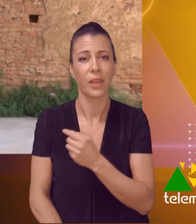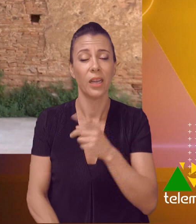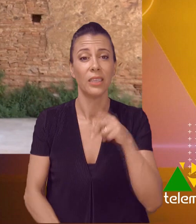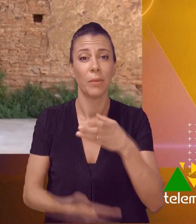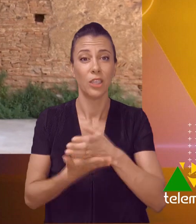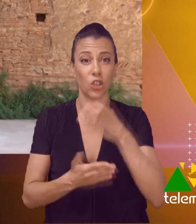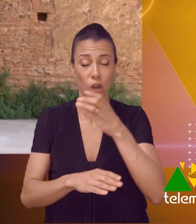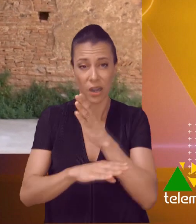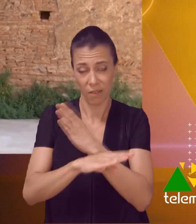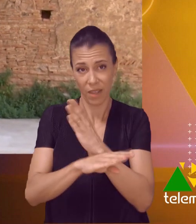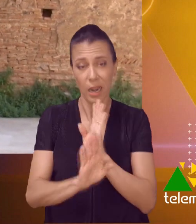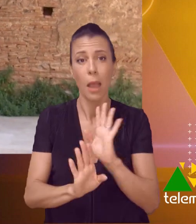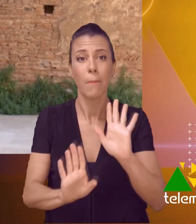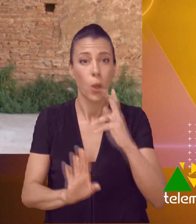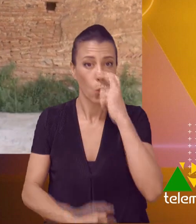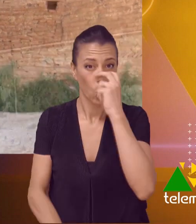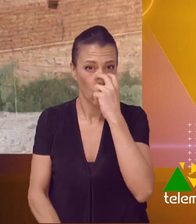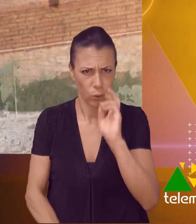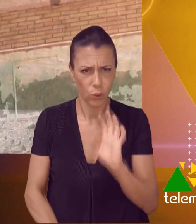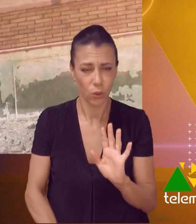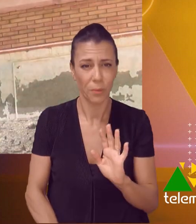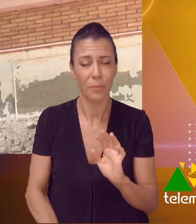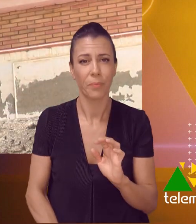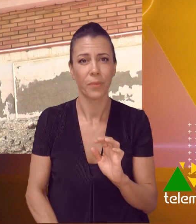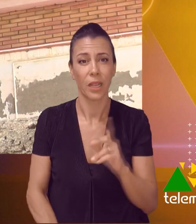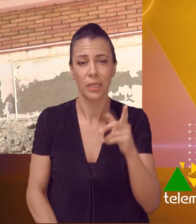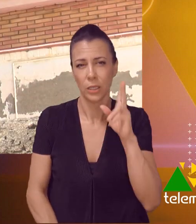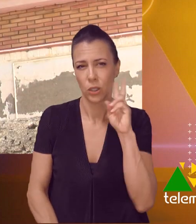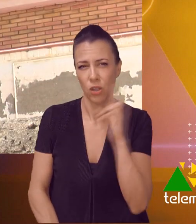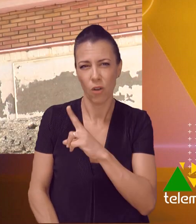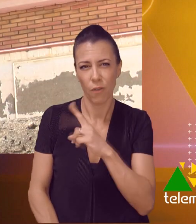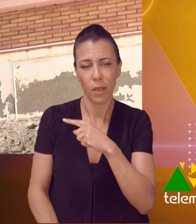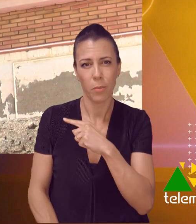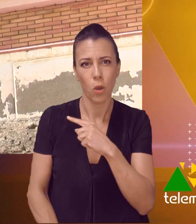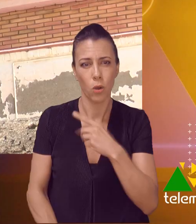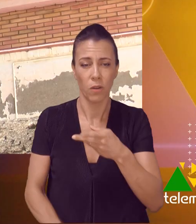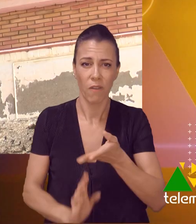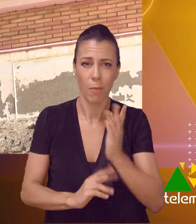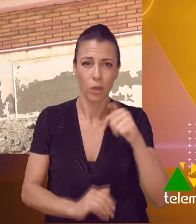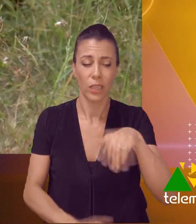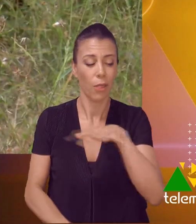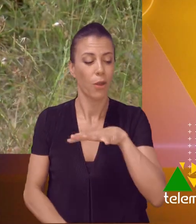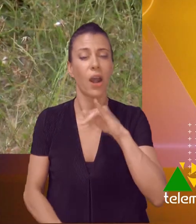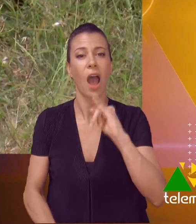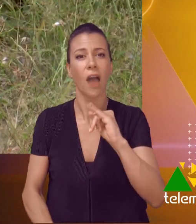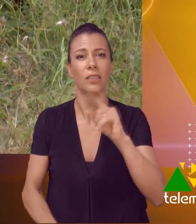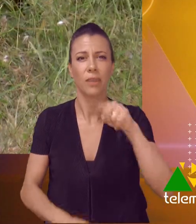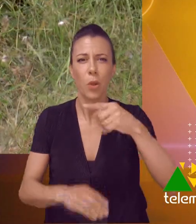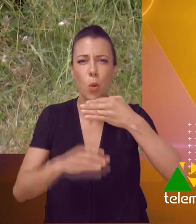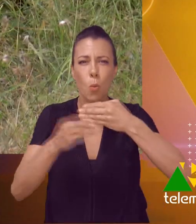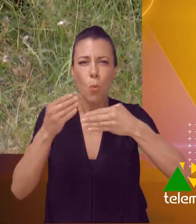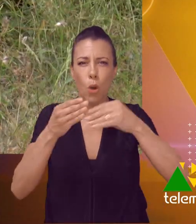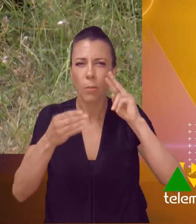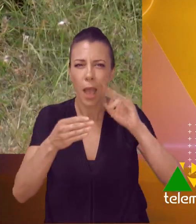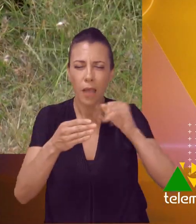Torre de la Vela, y curiosamente, si lo vemos, nos vamos a esta zona, tenemos un muro otra vez,